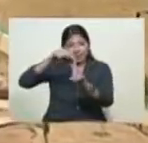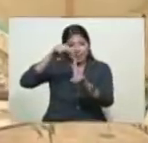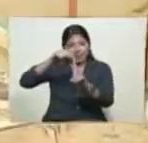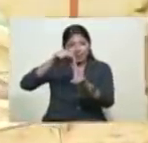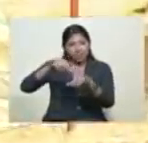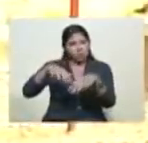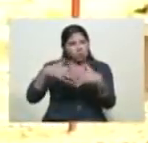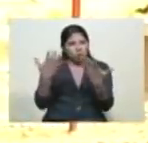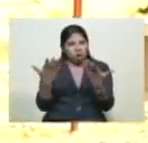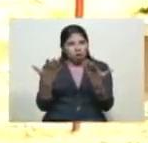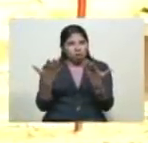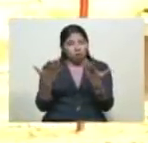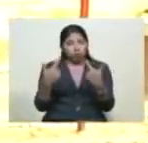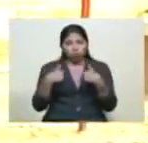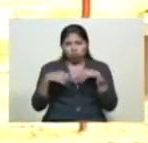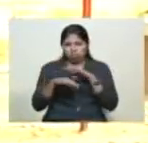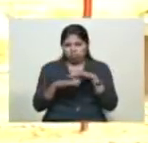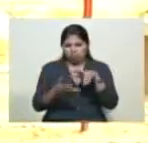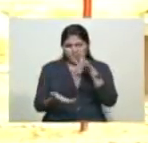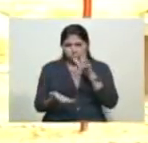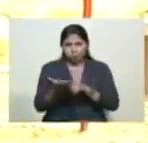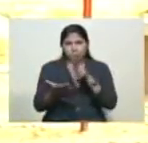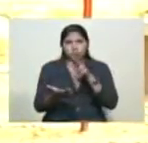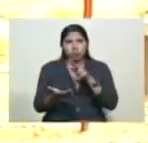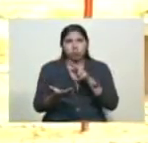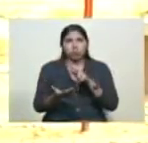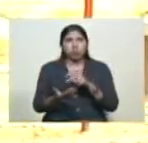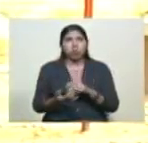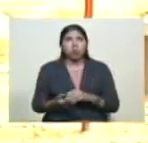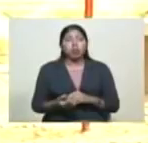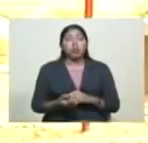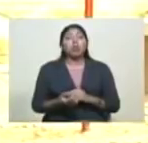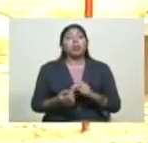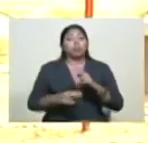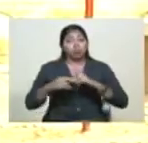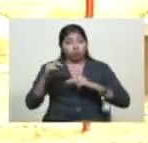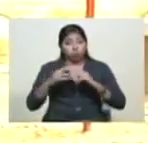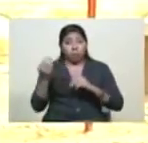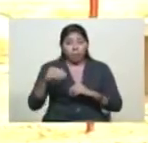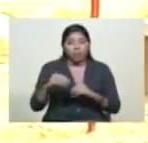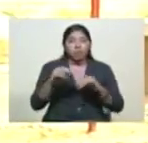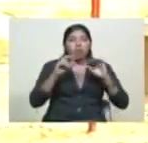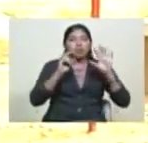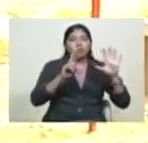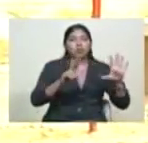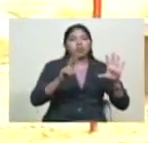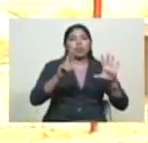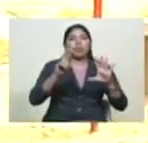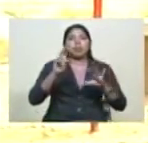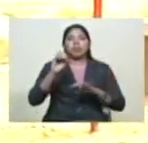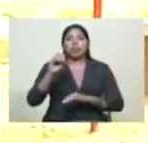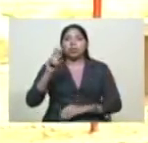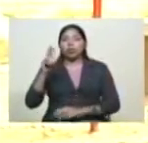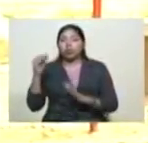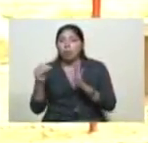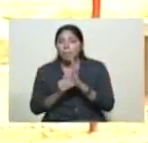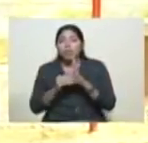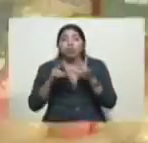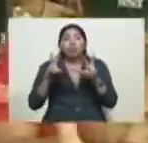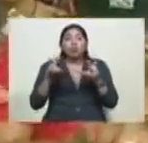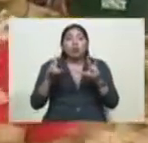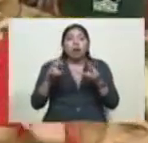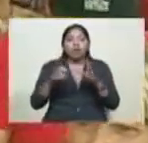la nueva meta que he aprobado es construir 72.000 nuevas viviendas para Nueva Esparta.